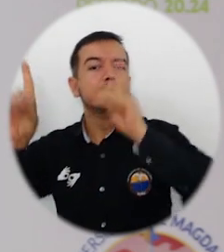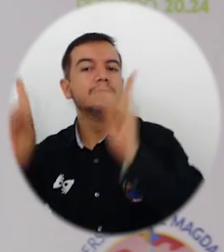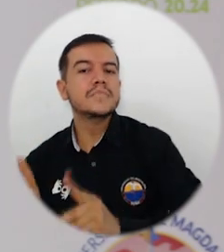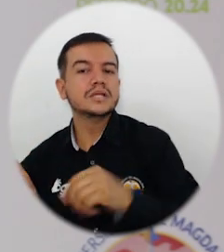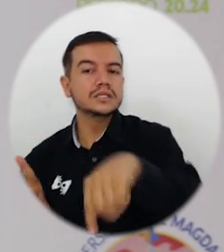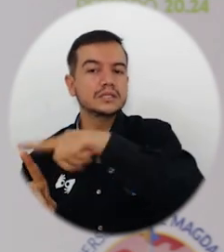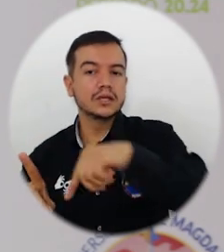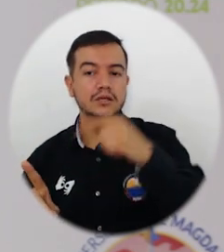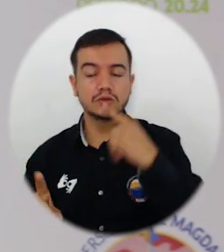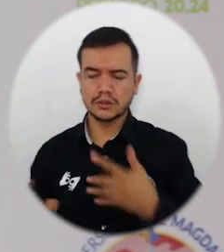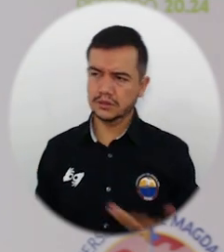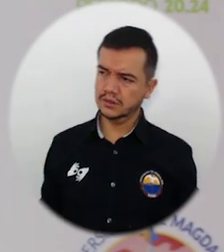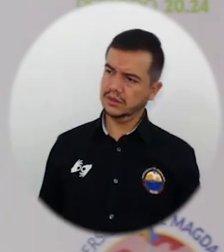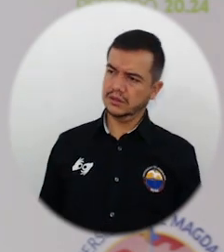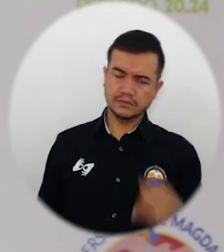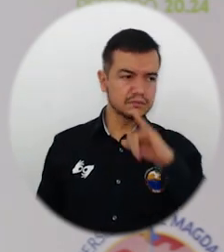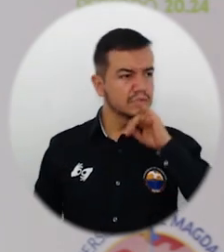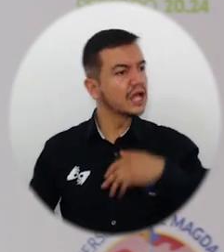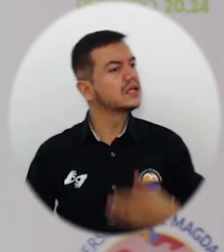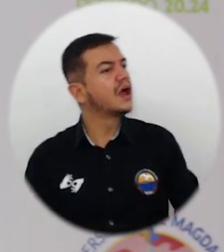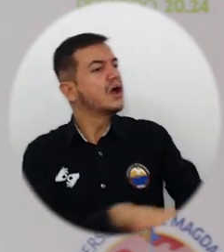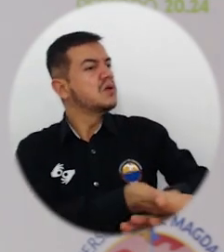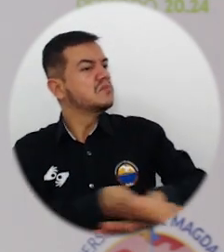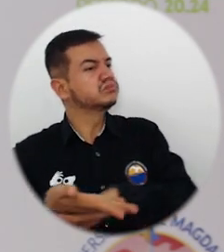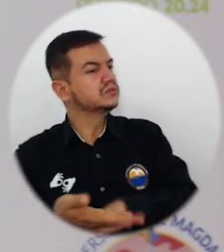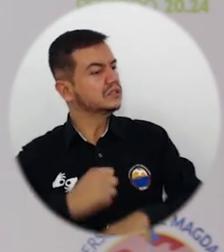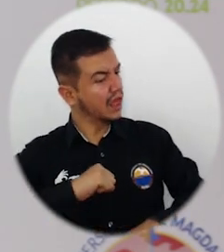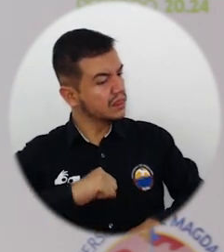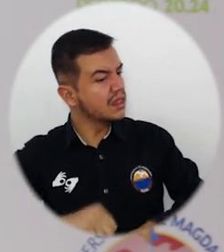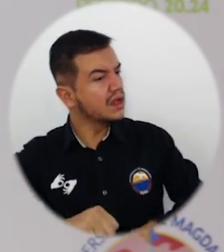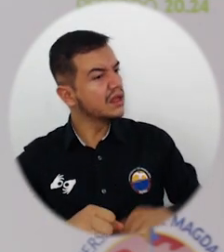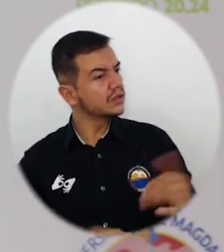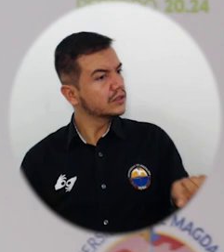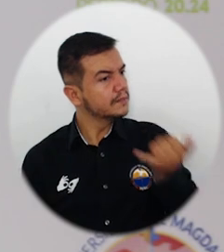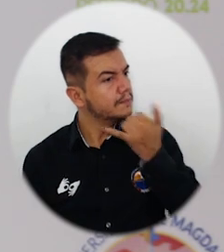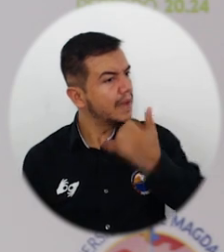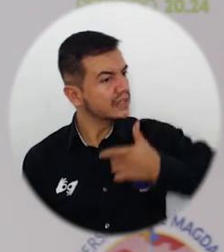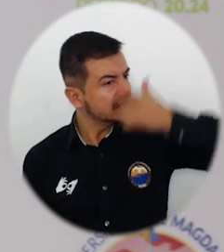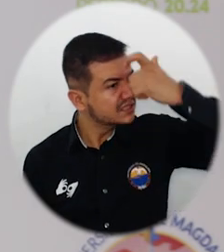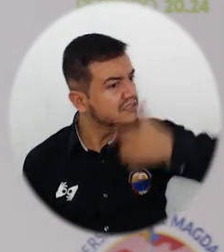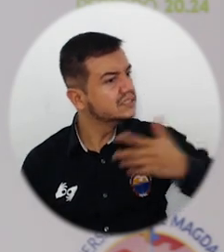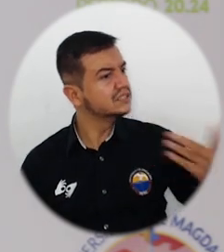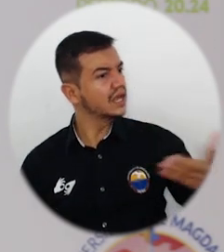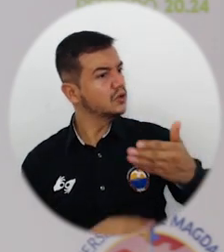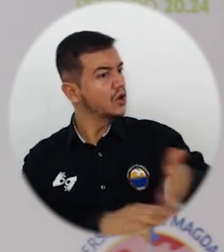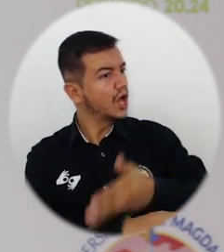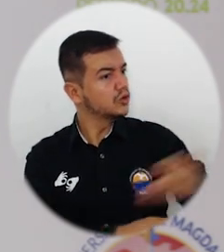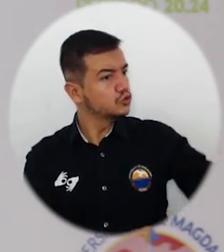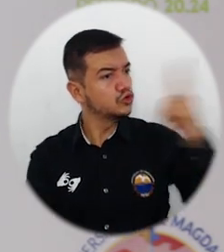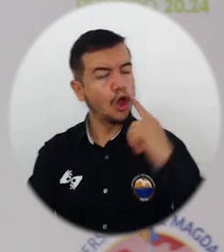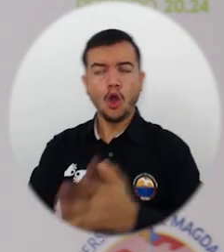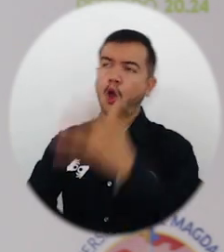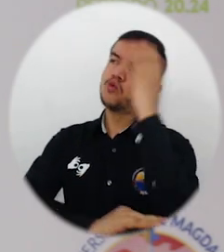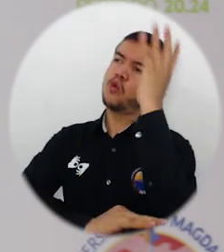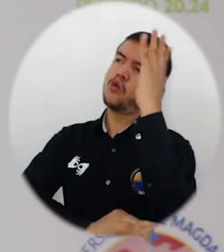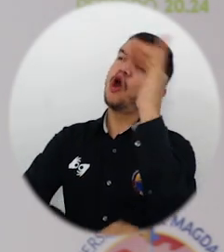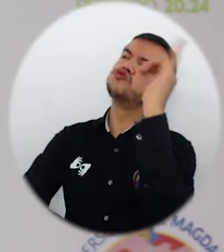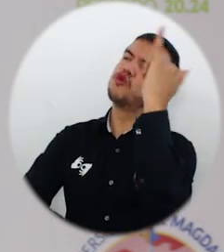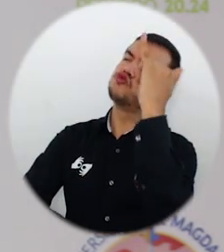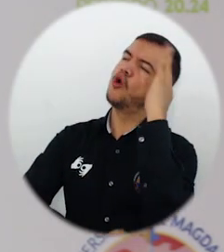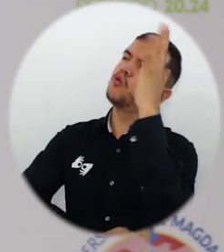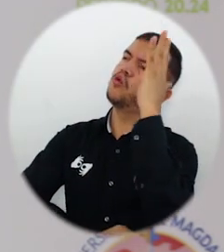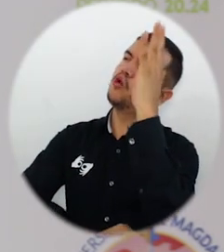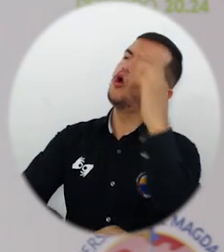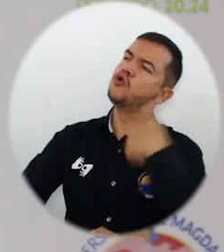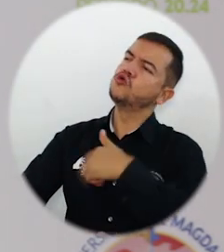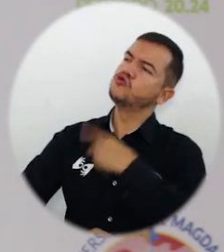han manifestado para exigirle al departamento que honre su compromiso y su palabra, que sea coherente con todo el discurso que se tiene